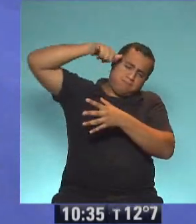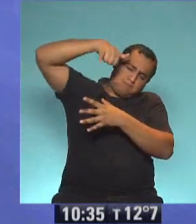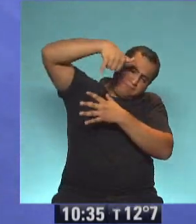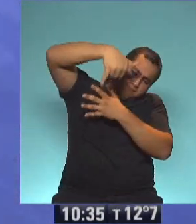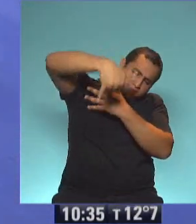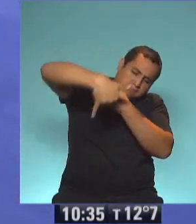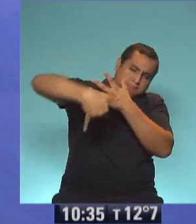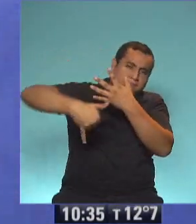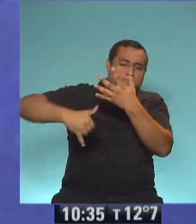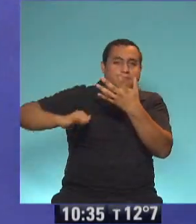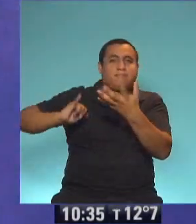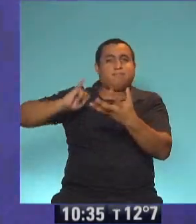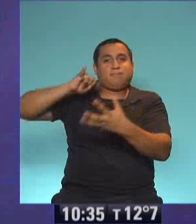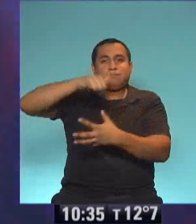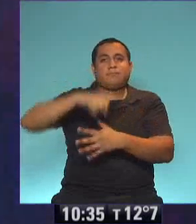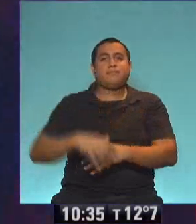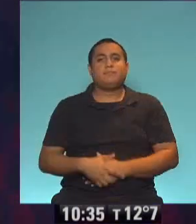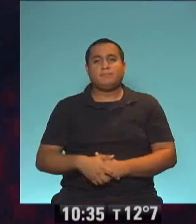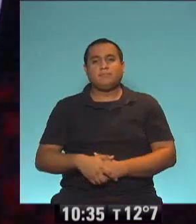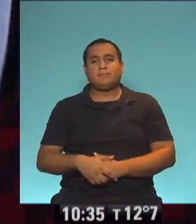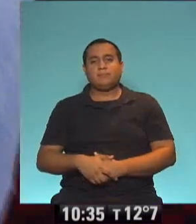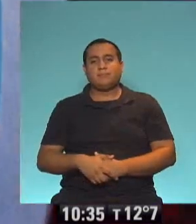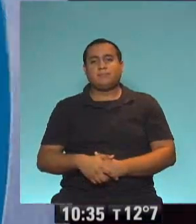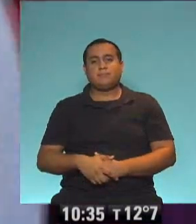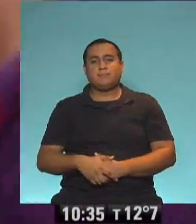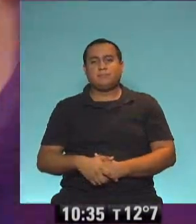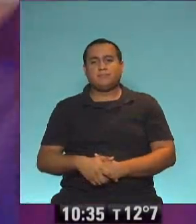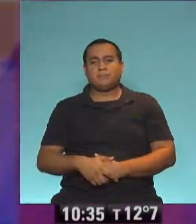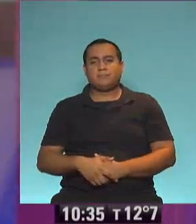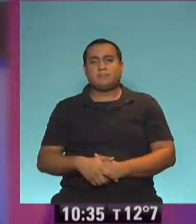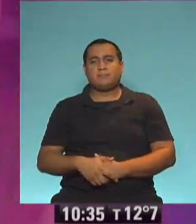chicos! ¡Miren! ¡Qué bonito!